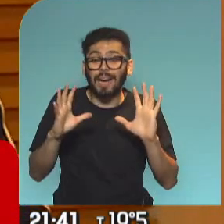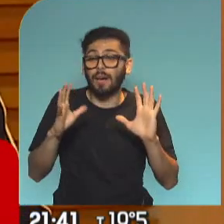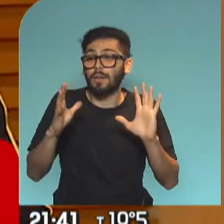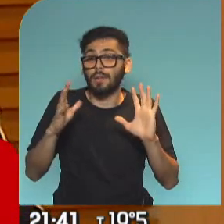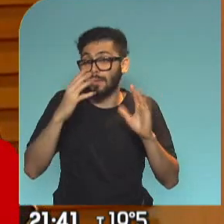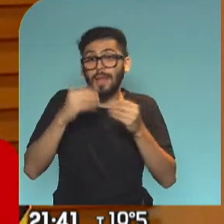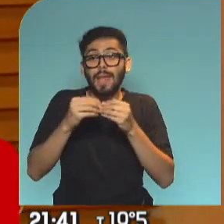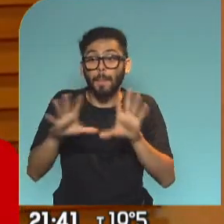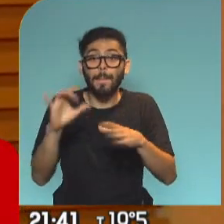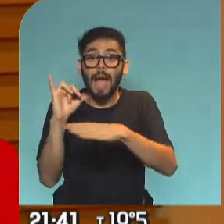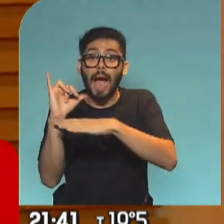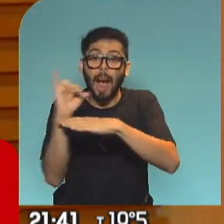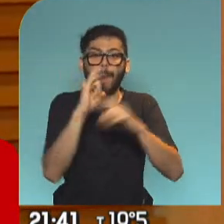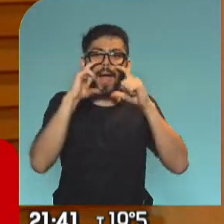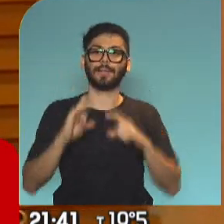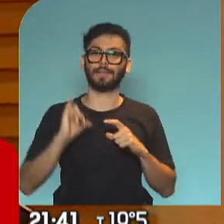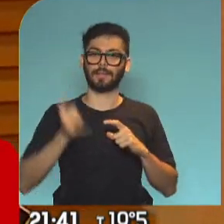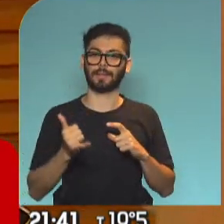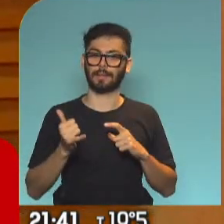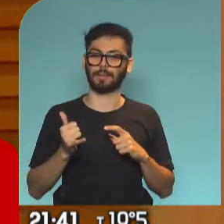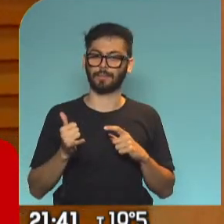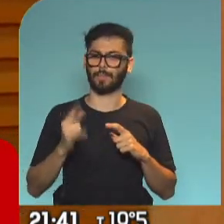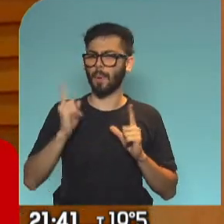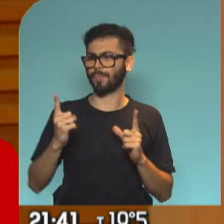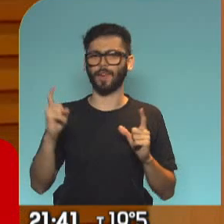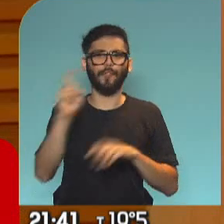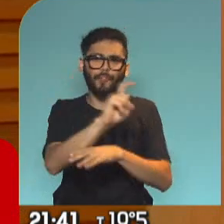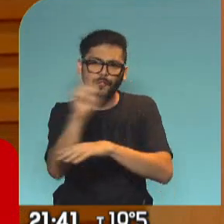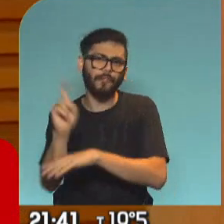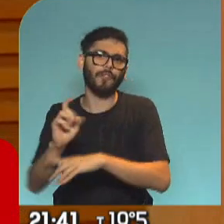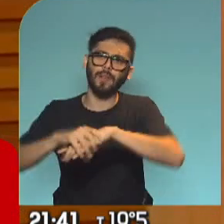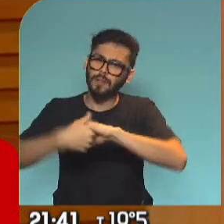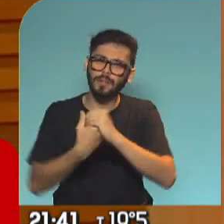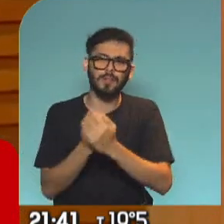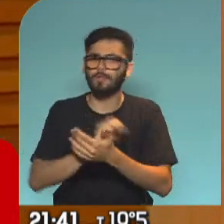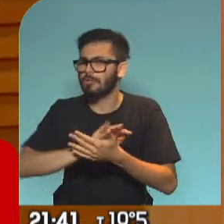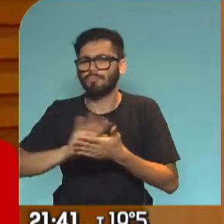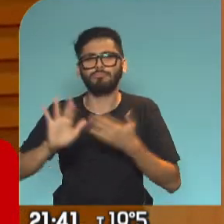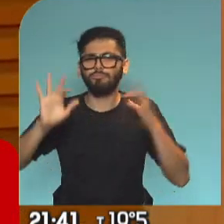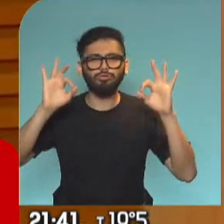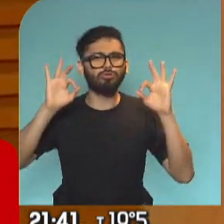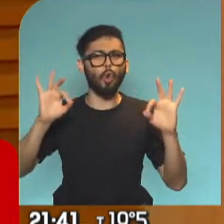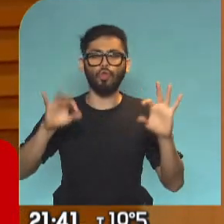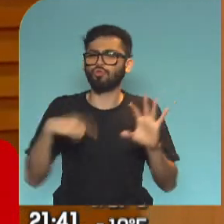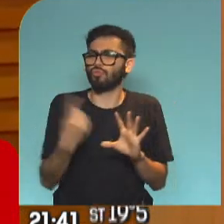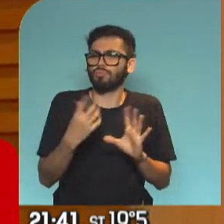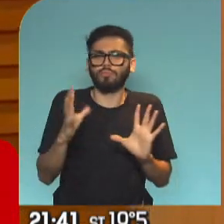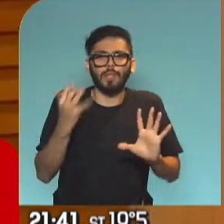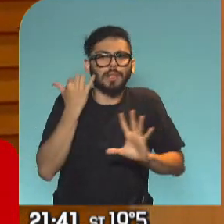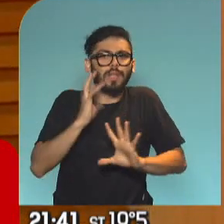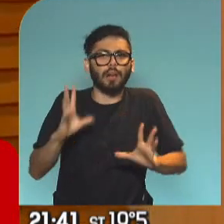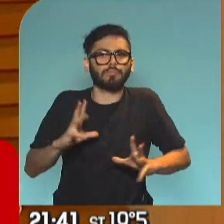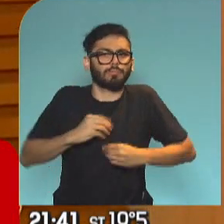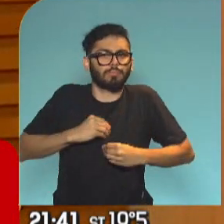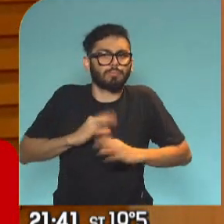la acción de la cámara, digamos, por supuesto que toda la sanitización y todo lo que ya estamos de alguna manera incorporando como parte